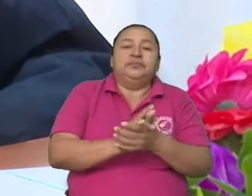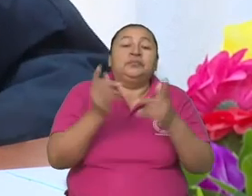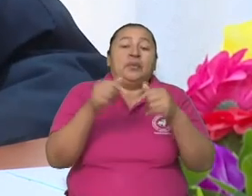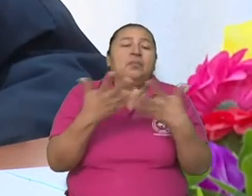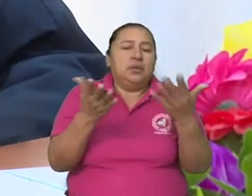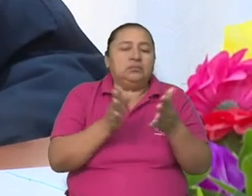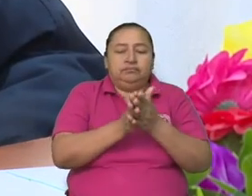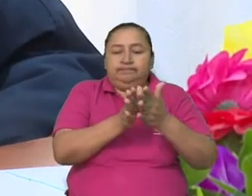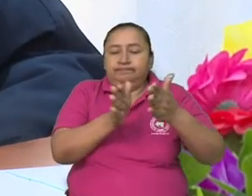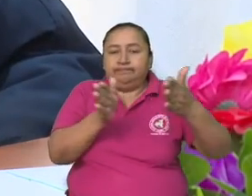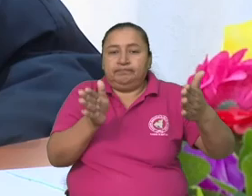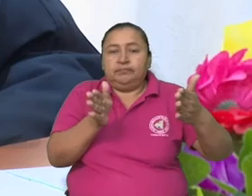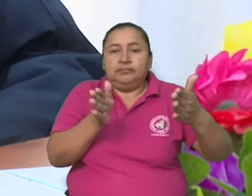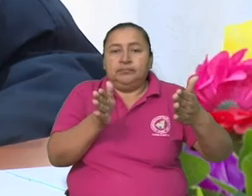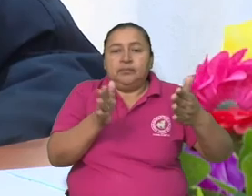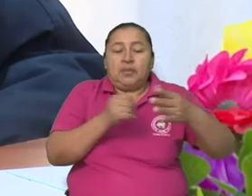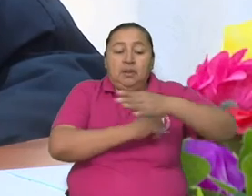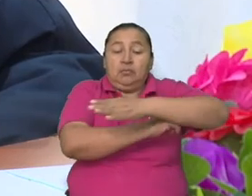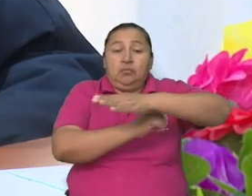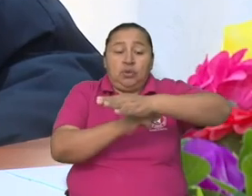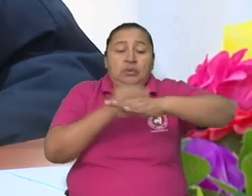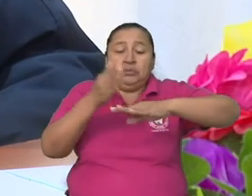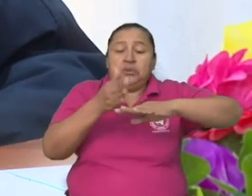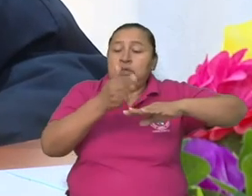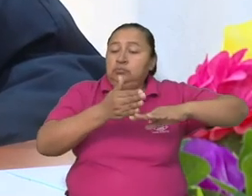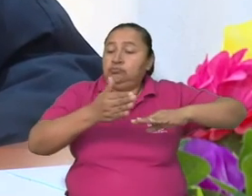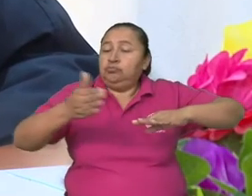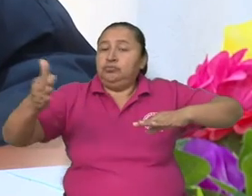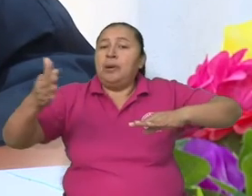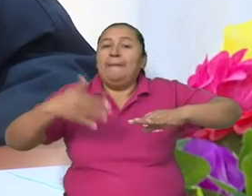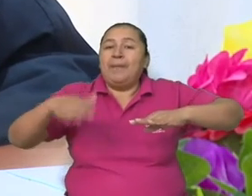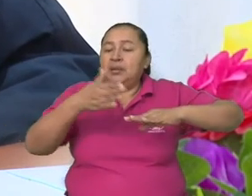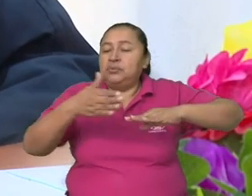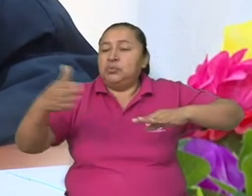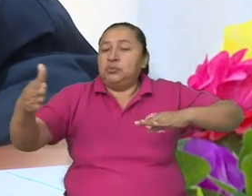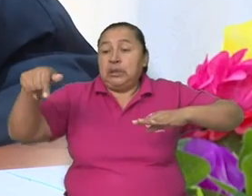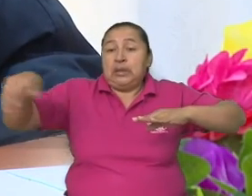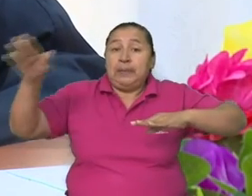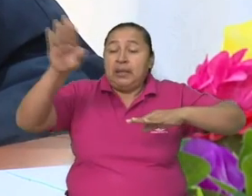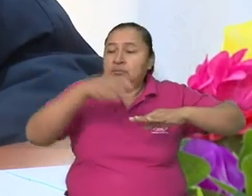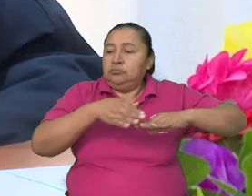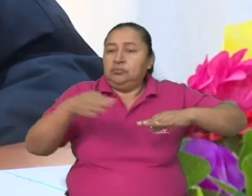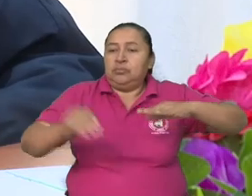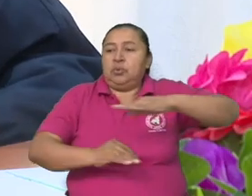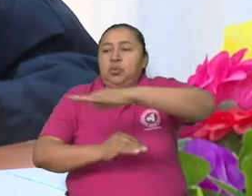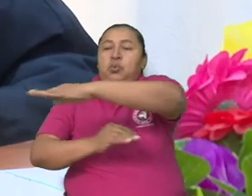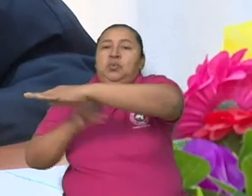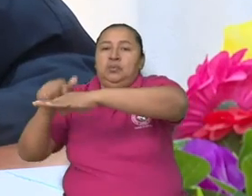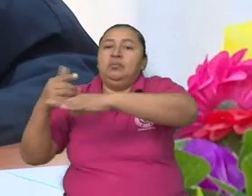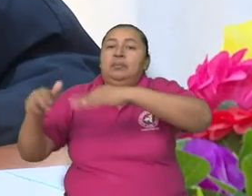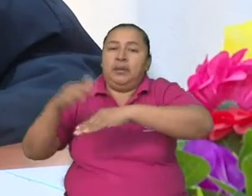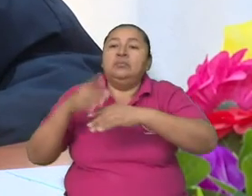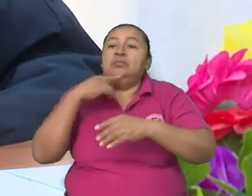ampliando, vamos a ampliar el muelle a 20 metros más sobre hacia el mar para que vengan barcos